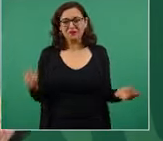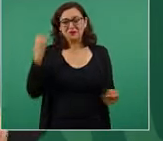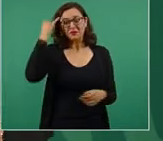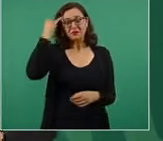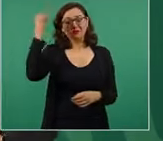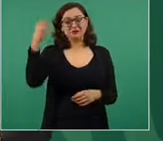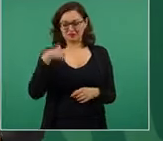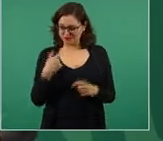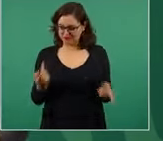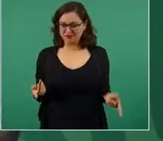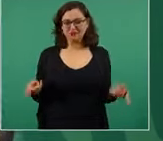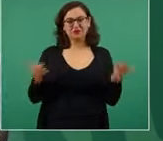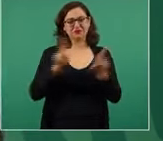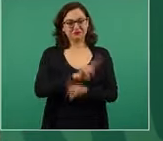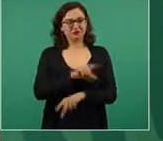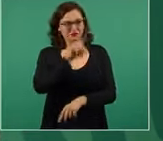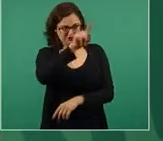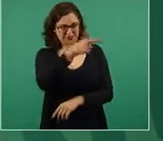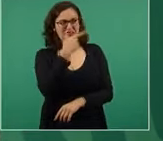al Reino Unido